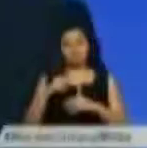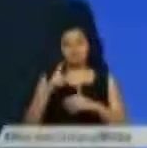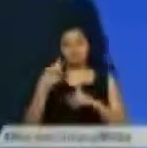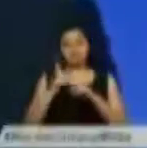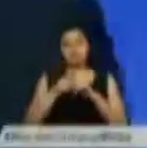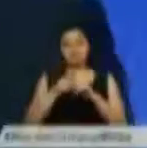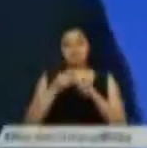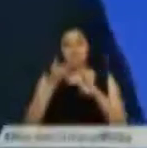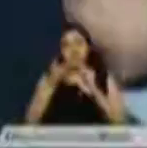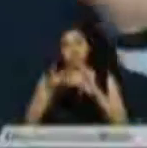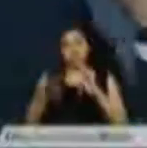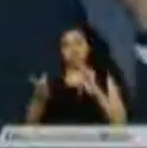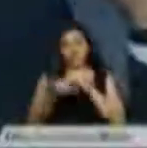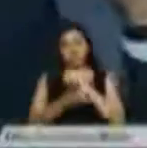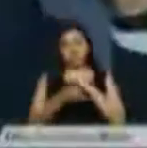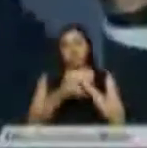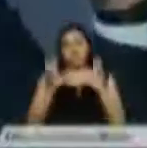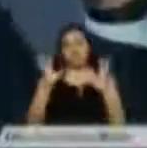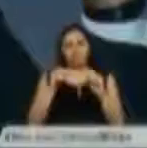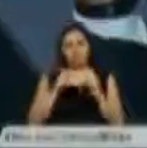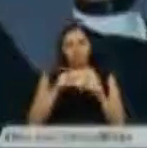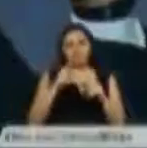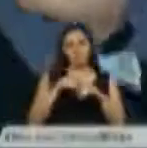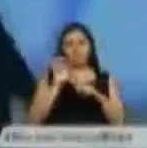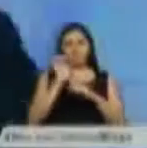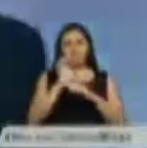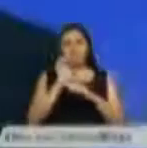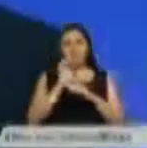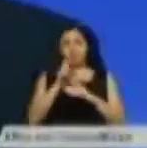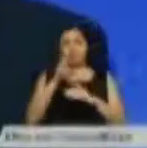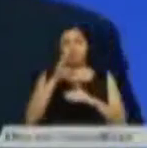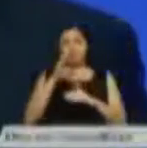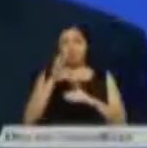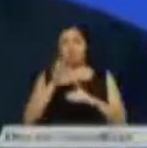El presidente Rafael Correa señaló además que todas las cuentas de los